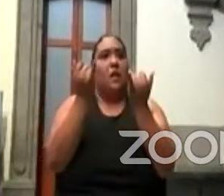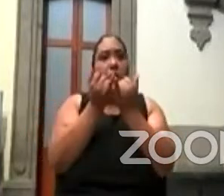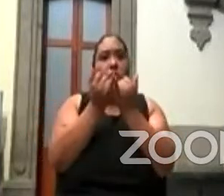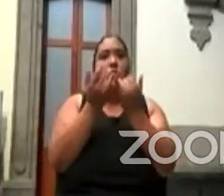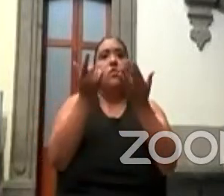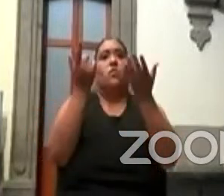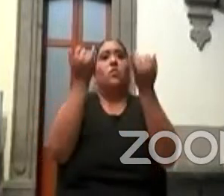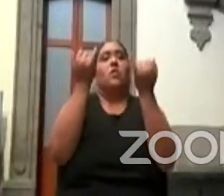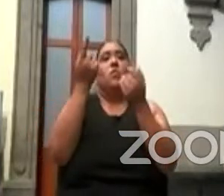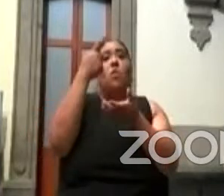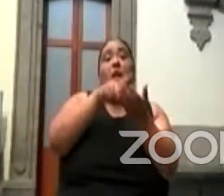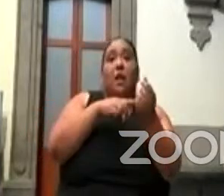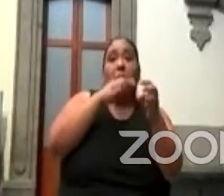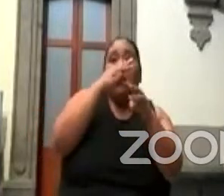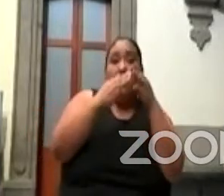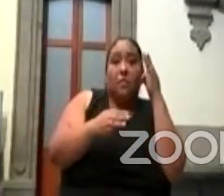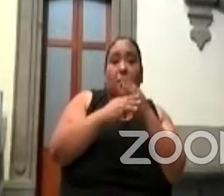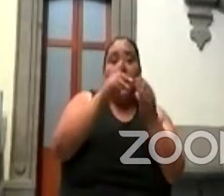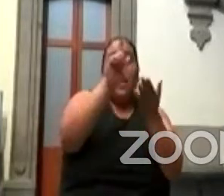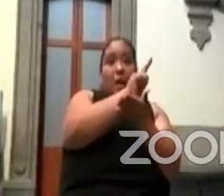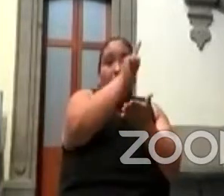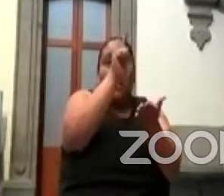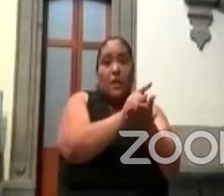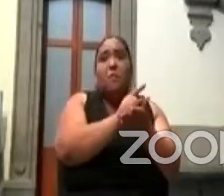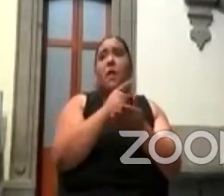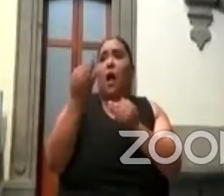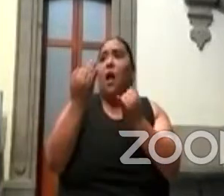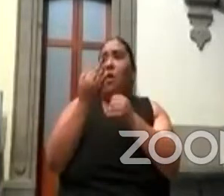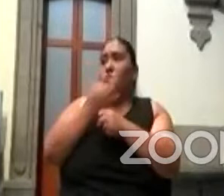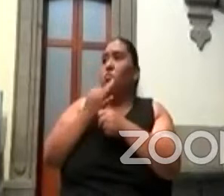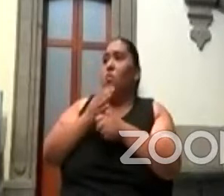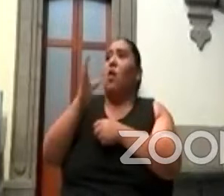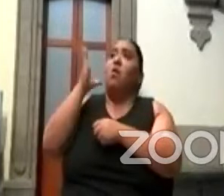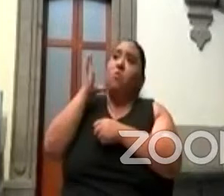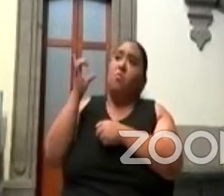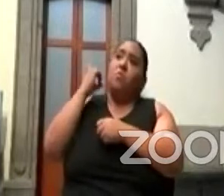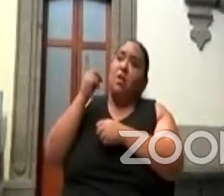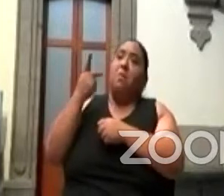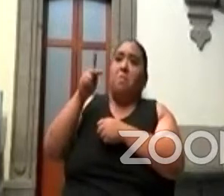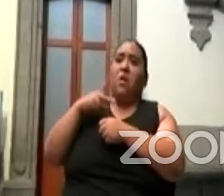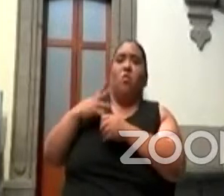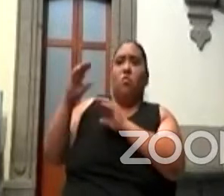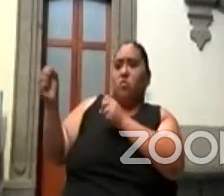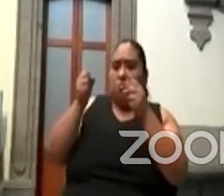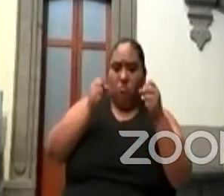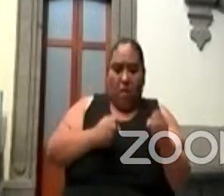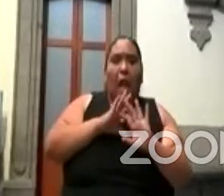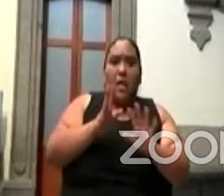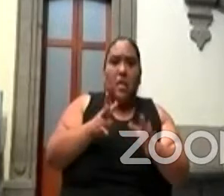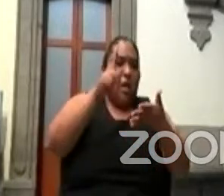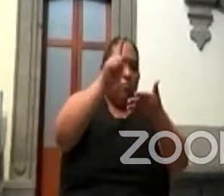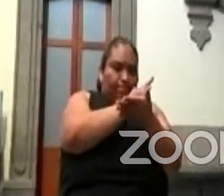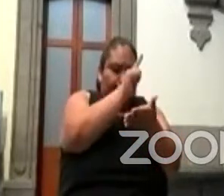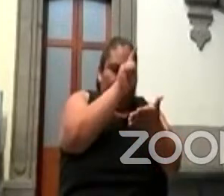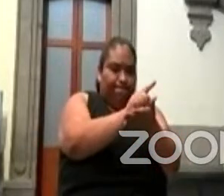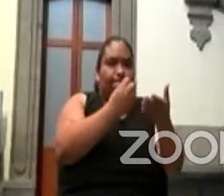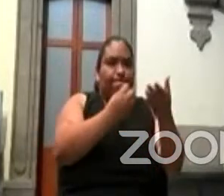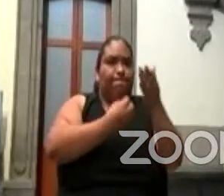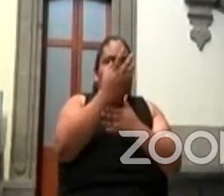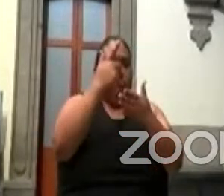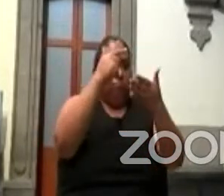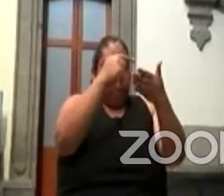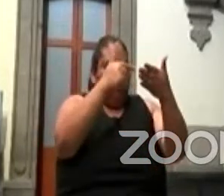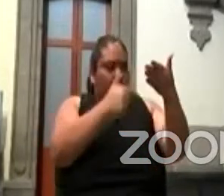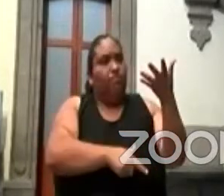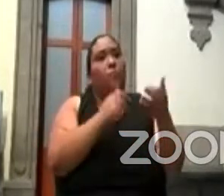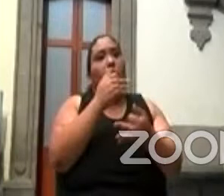pero eso ya lo estamos viendo con el Congreso, pero aquí lo estamos aterrizando ya para política pública para el Poder